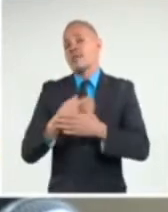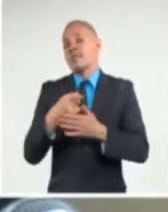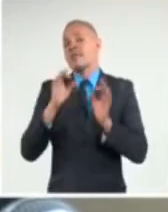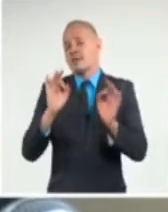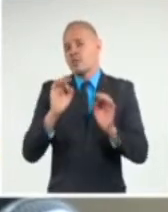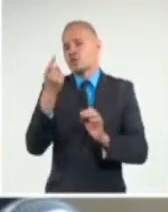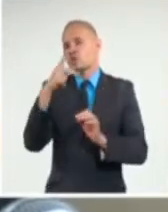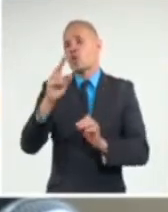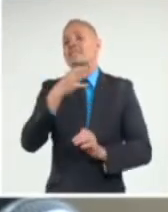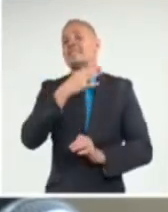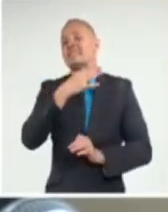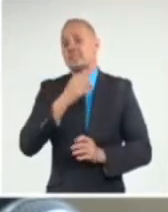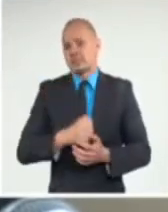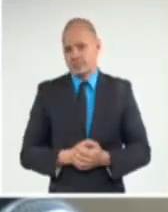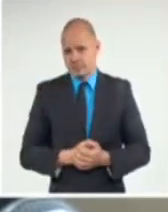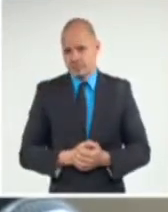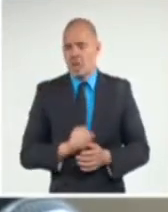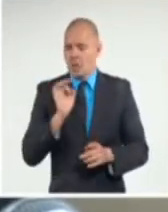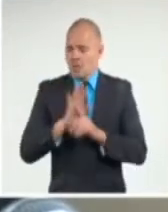de enero